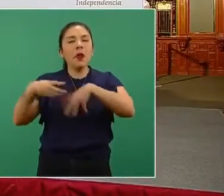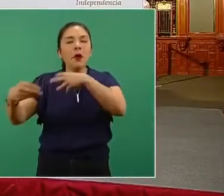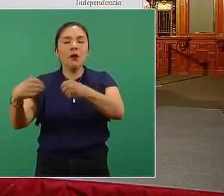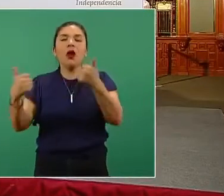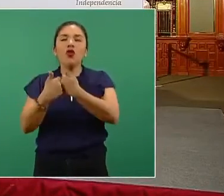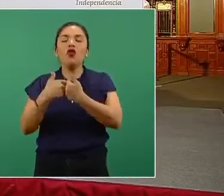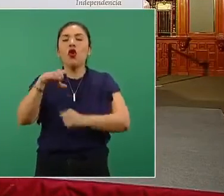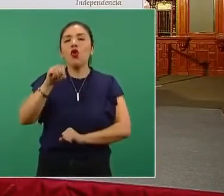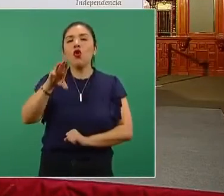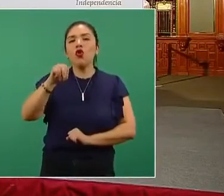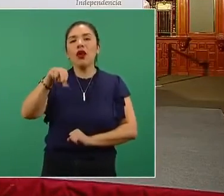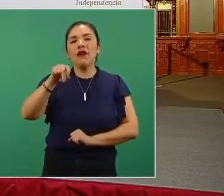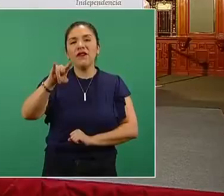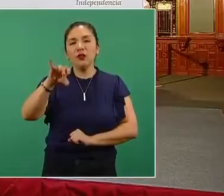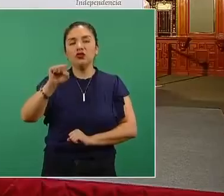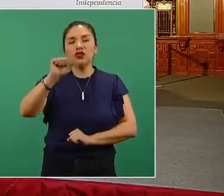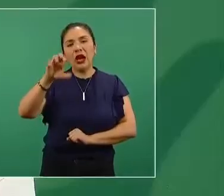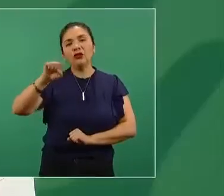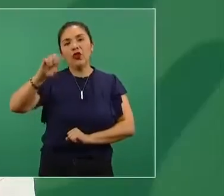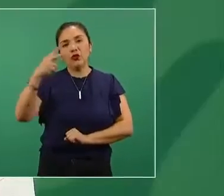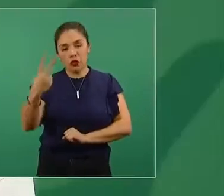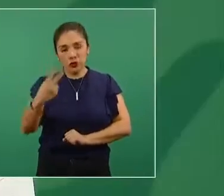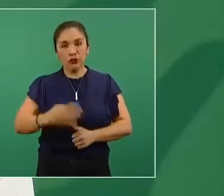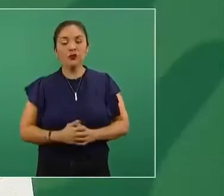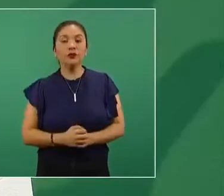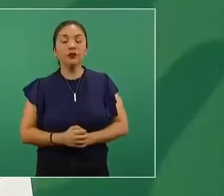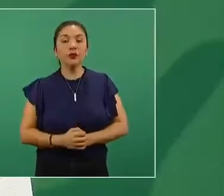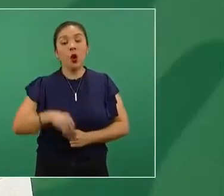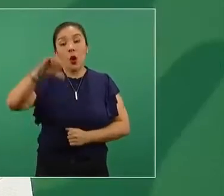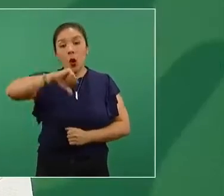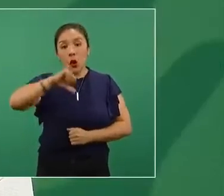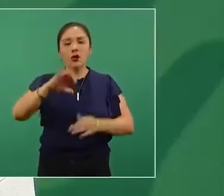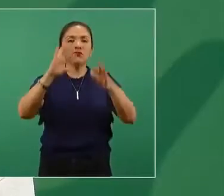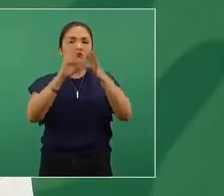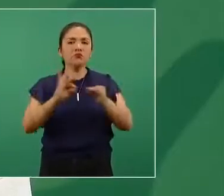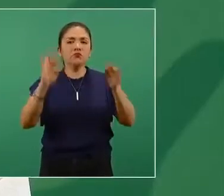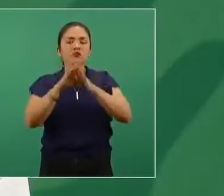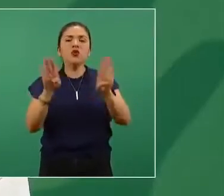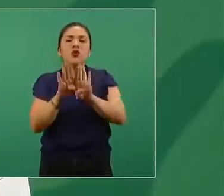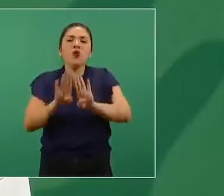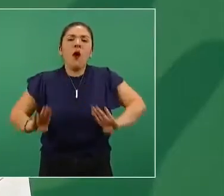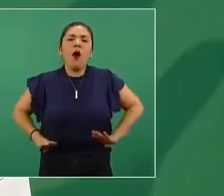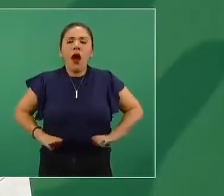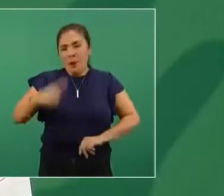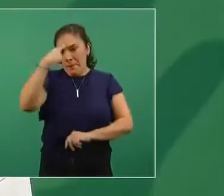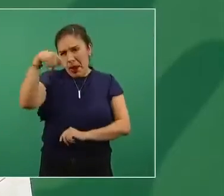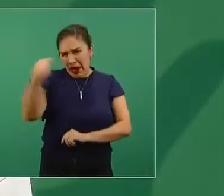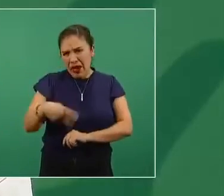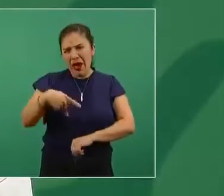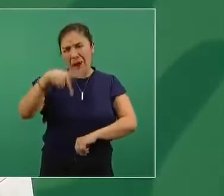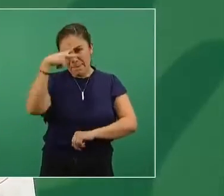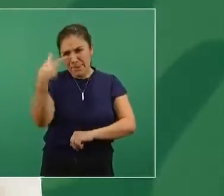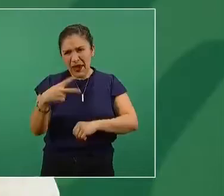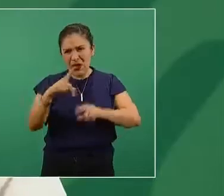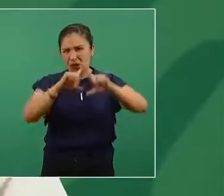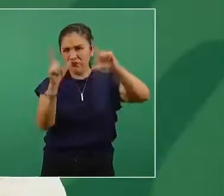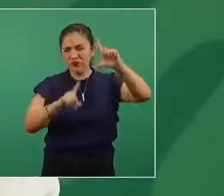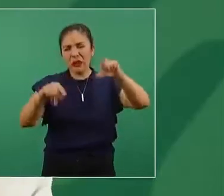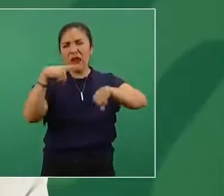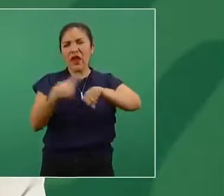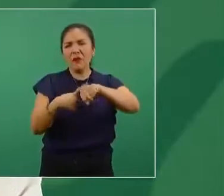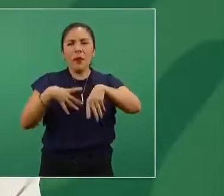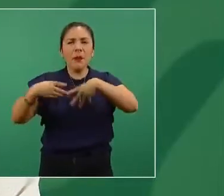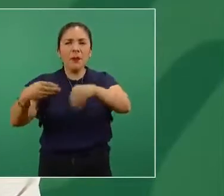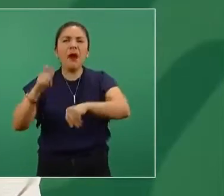SARS-CoV-2. Vamos a presentar la situación epidemiológica en México, que presentará el doctor José Luis